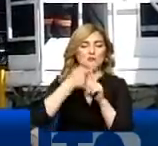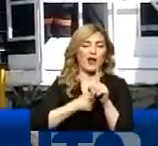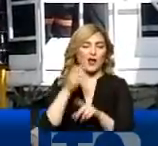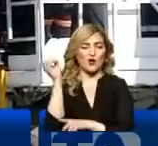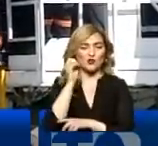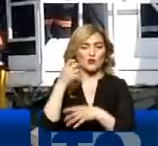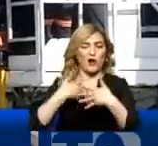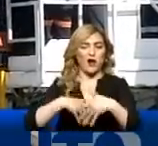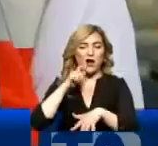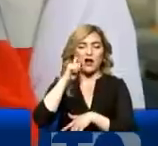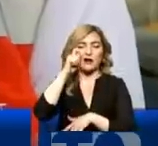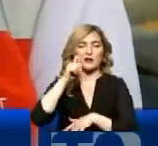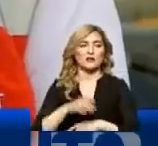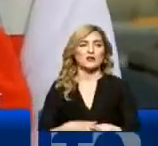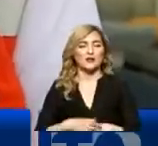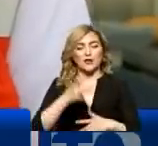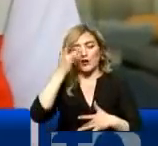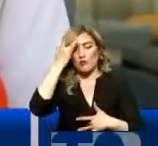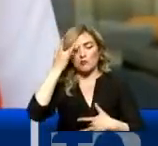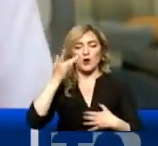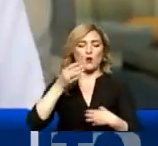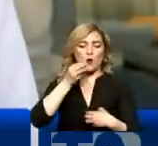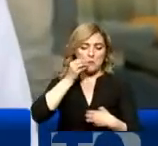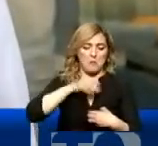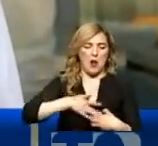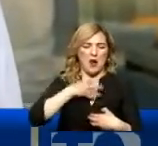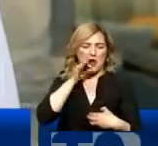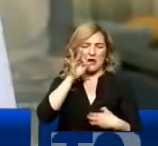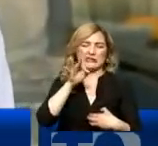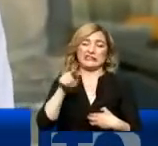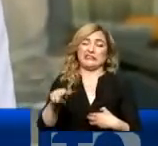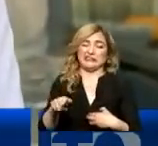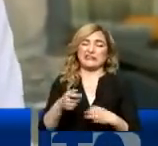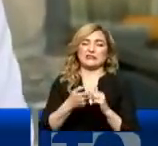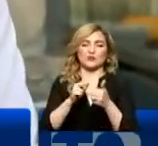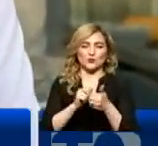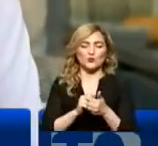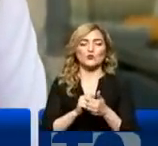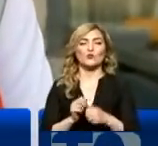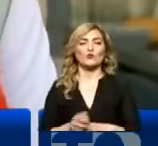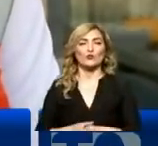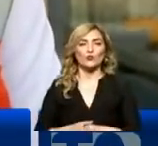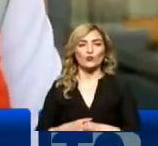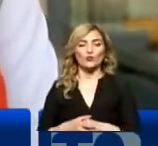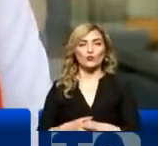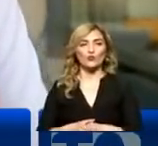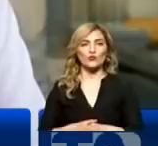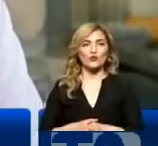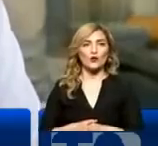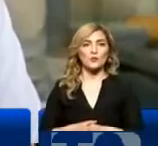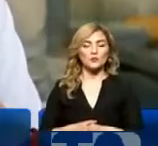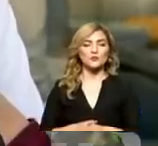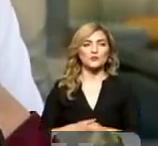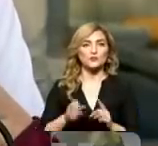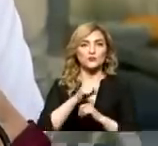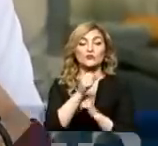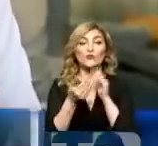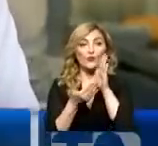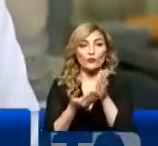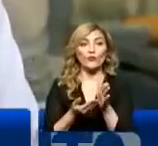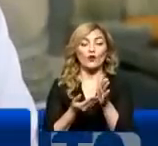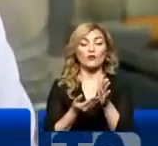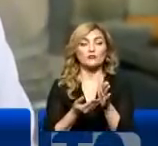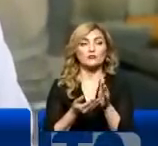octubre. Coronavirus es una situación que no estaba en los planes de nadie, es un imprevisto totalmente, pero situaciones a las que sí